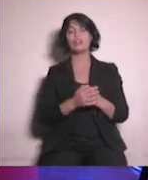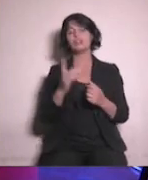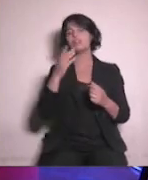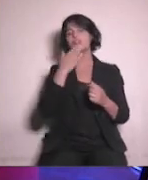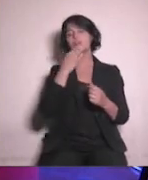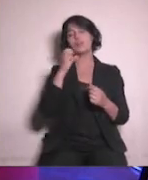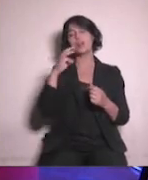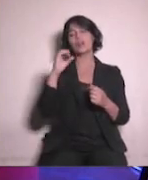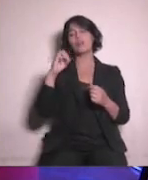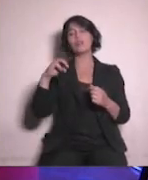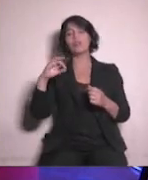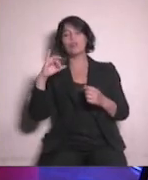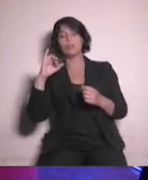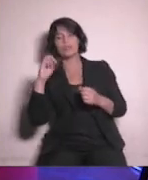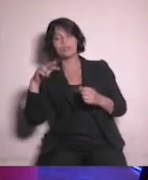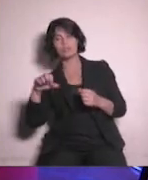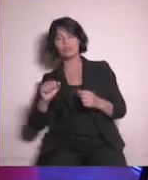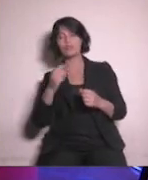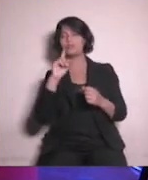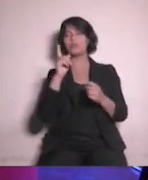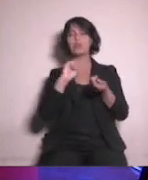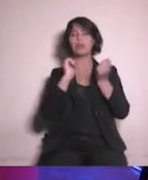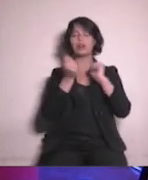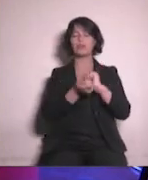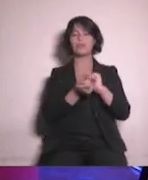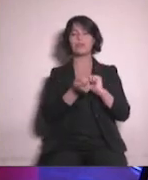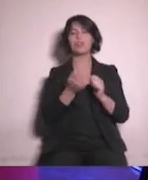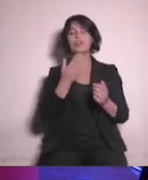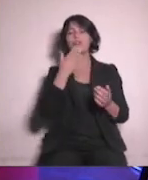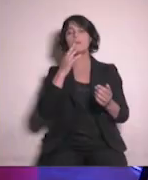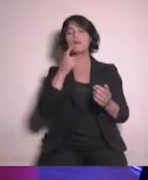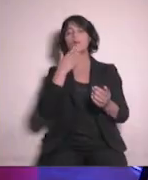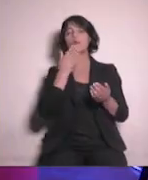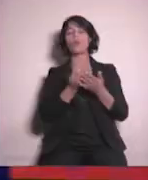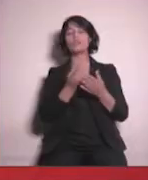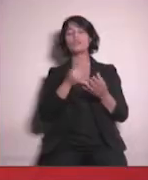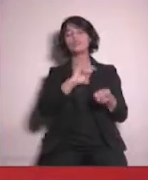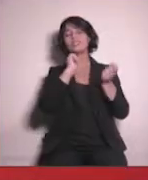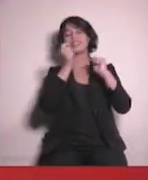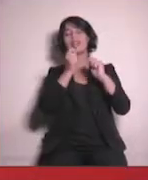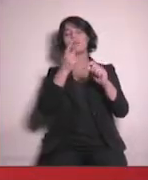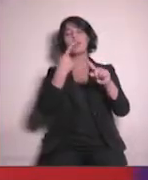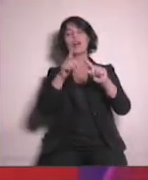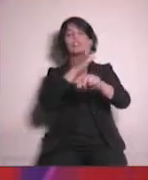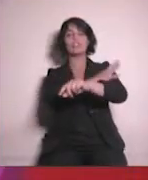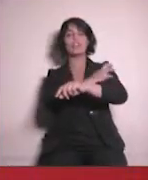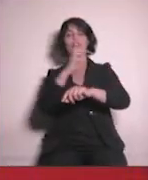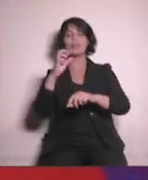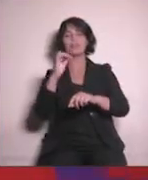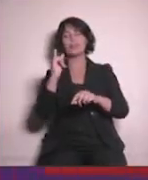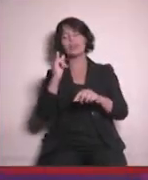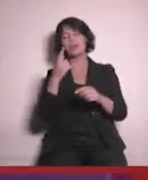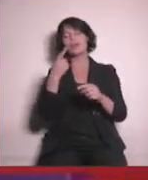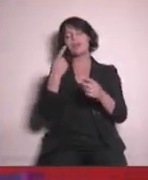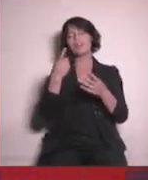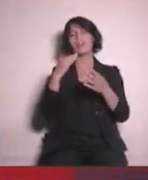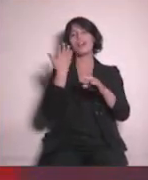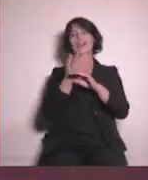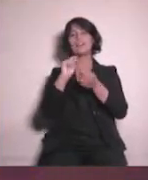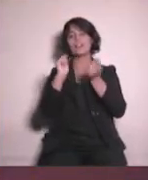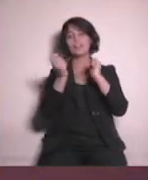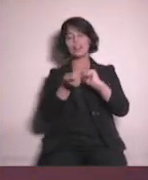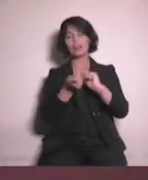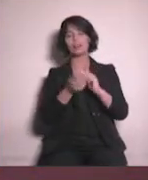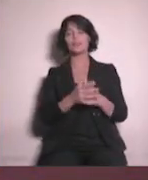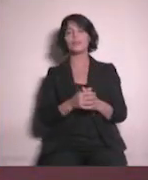va a otro administrador, como era la propuesta, hay un nuevo costo, y un nuevo costo es menor ahorro.